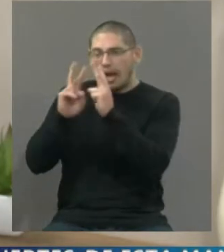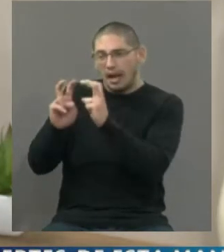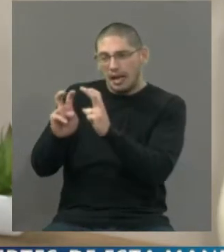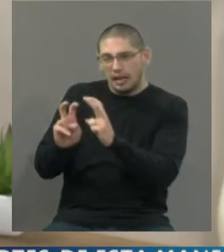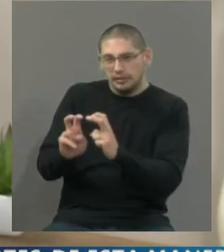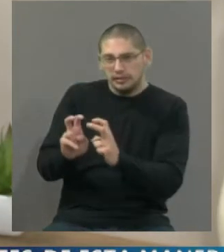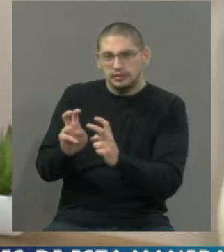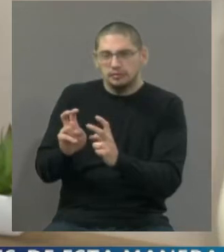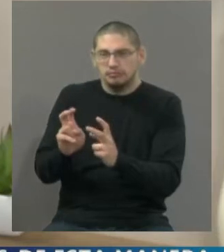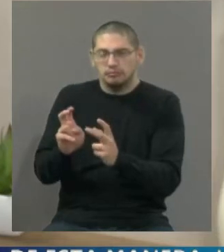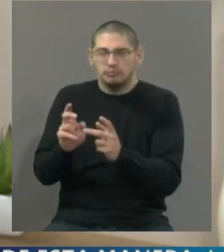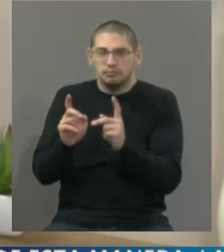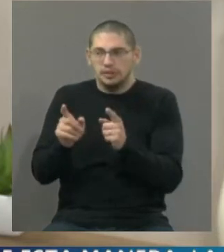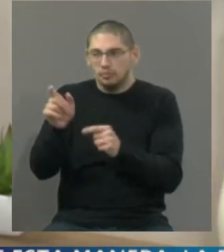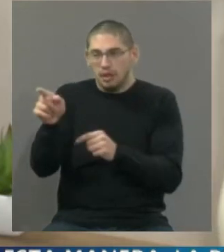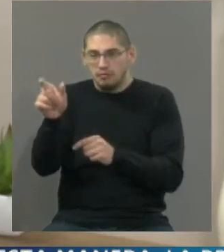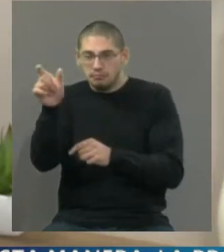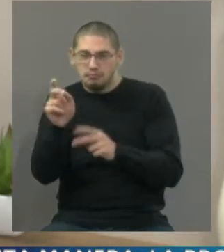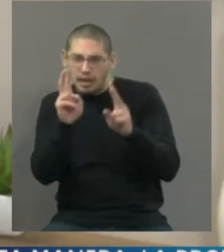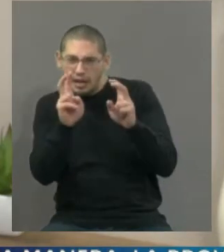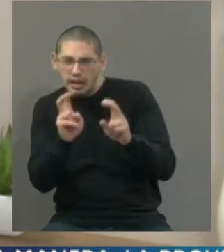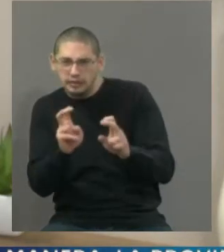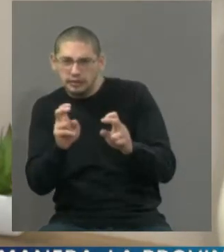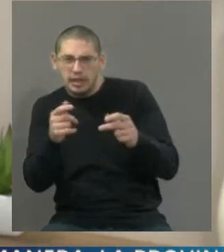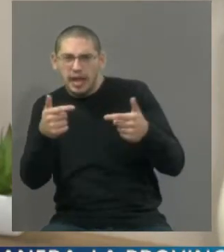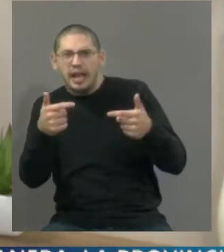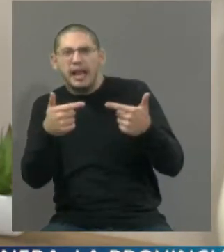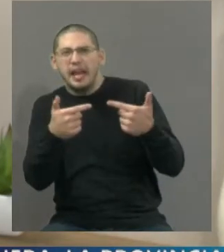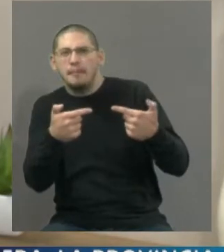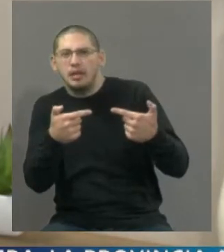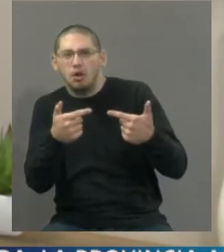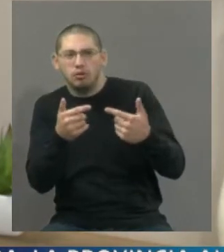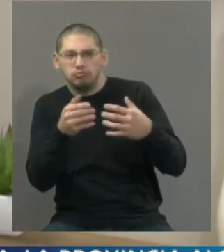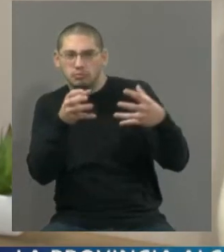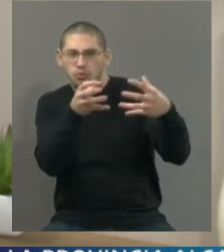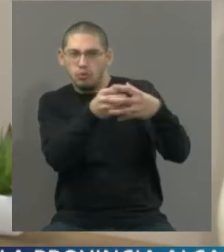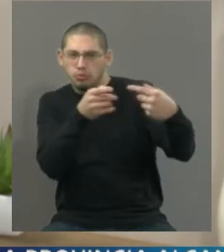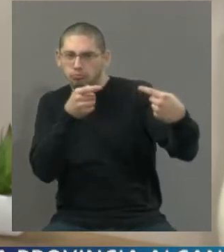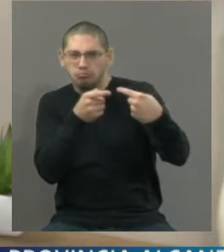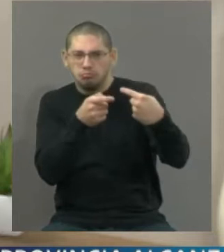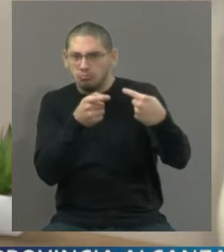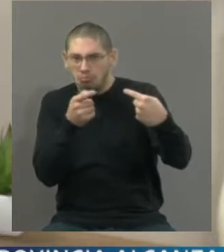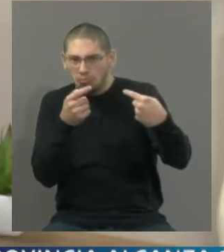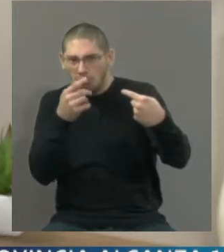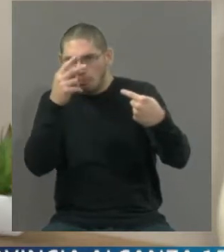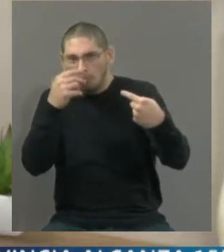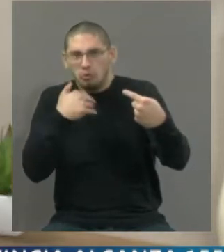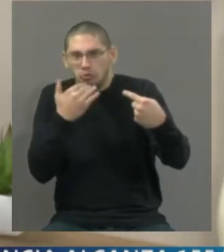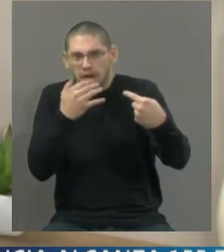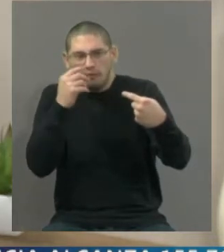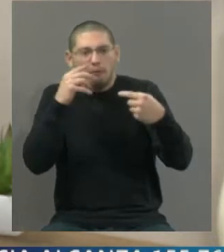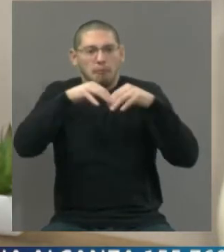a quien consideraba obviamente el enemigo, no tenía ninguna certeza, ¿no? Y además no estaba acompañado con lo que hoy podemos estar acompañados en una